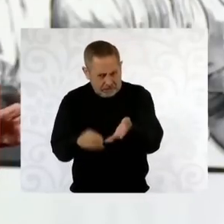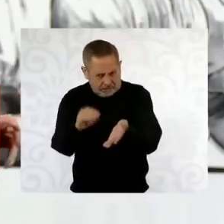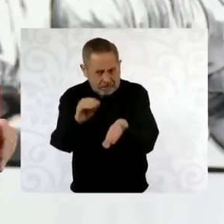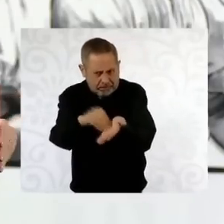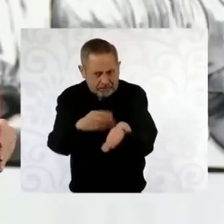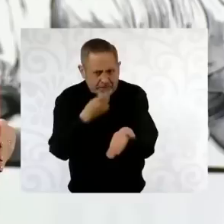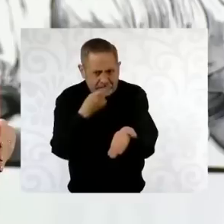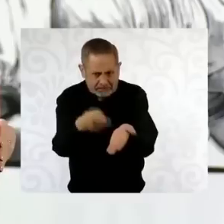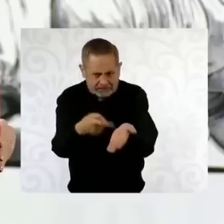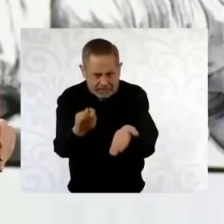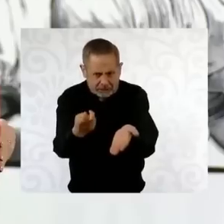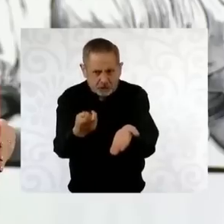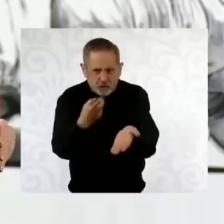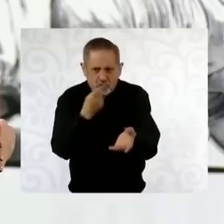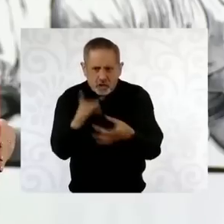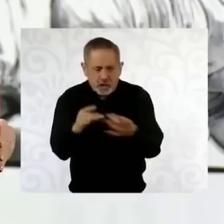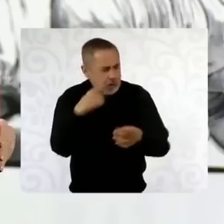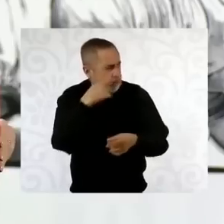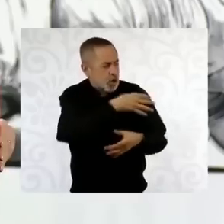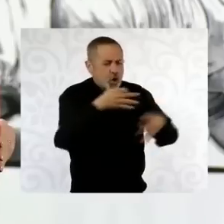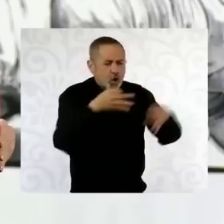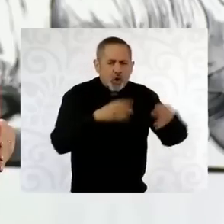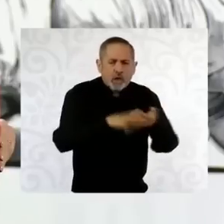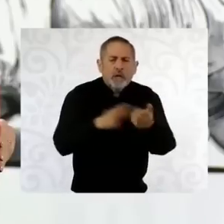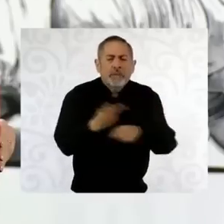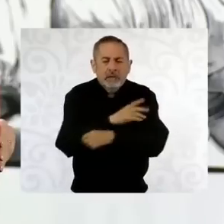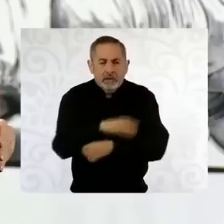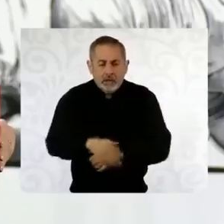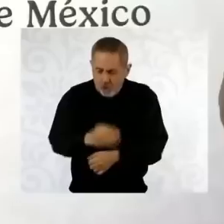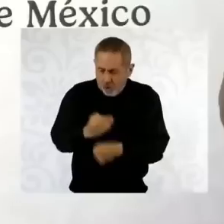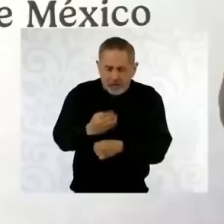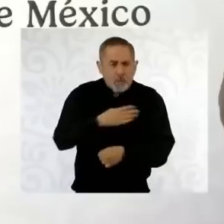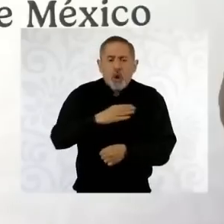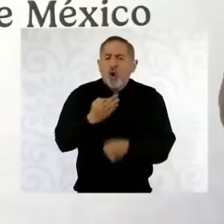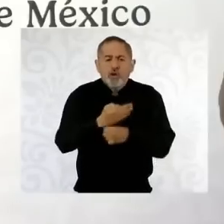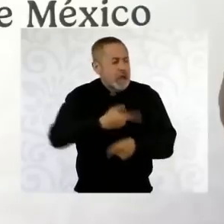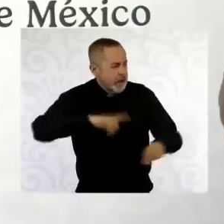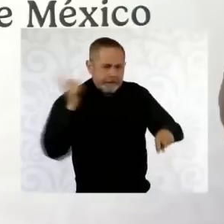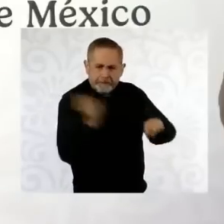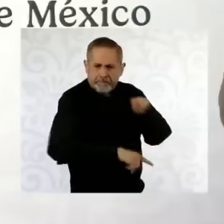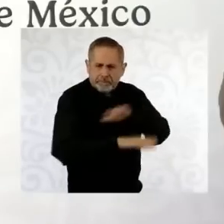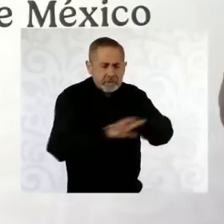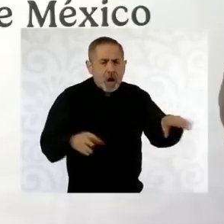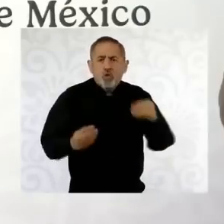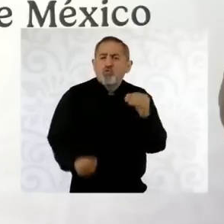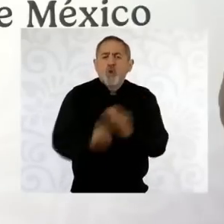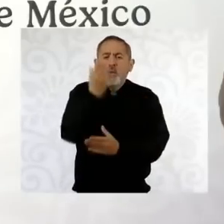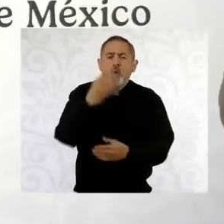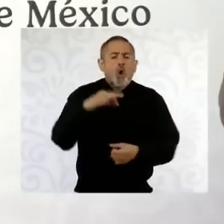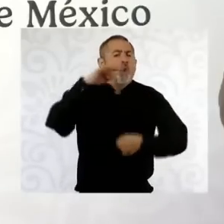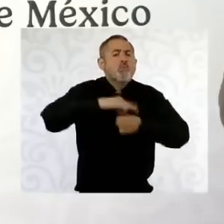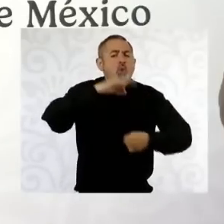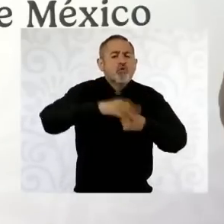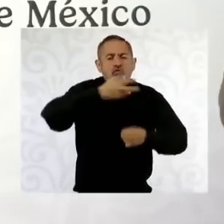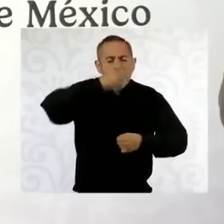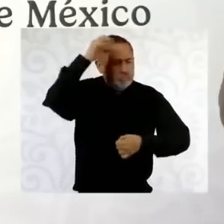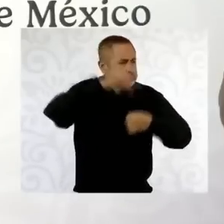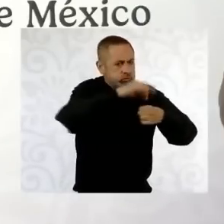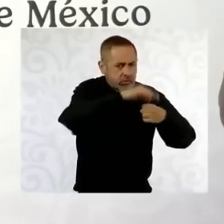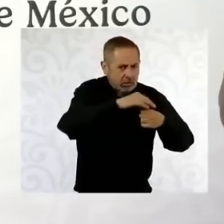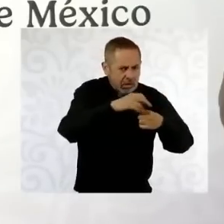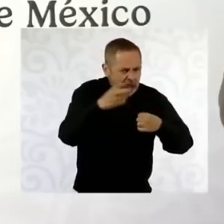Entonces, ¿por qué no dicen cómo actúa la Corte, por ejemplo? Y qué bueno que ahora se va a elegir por voto popular. ¿O eso no es